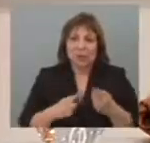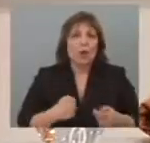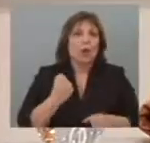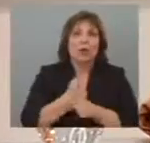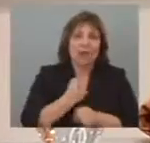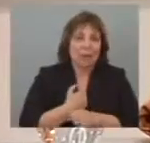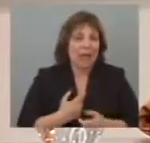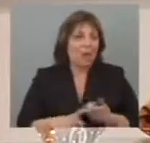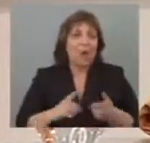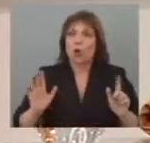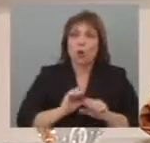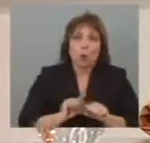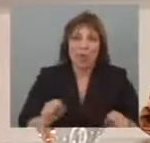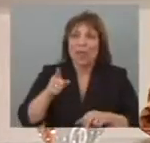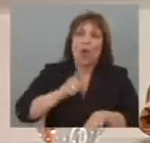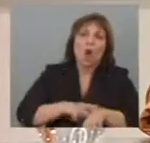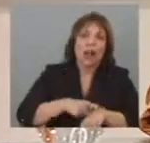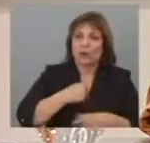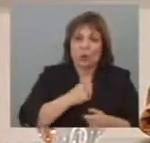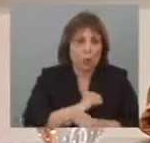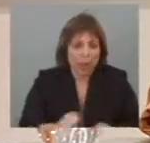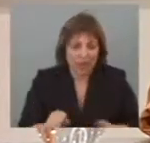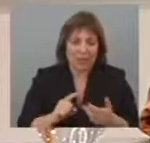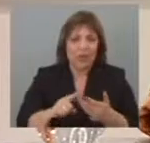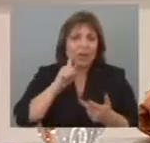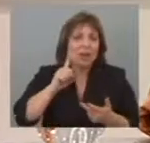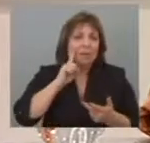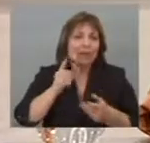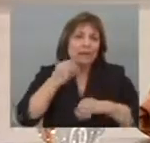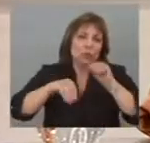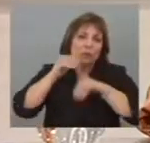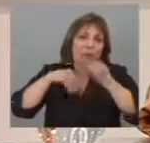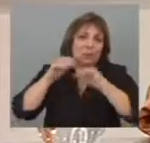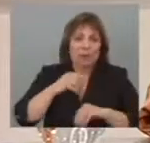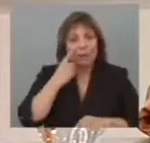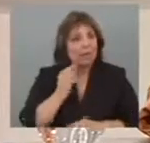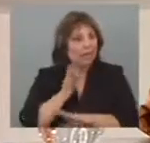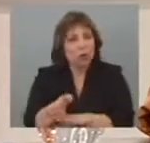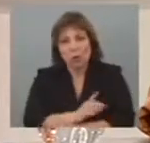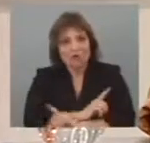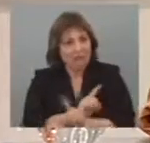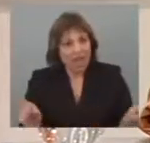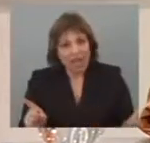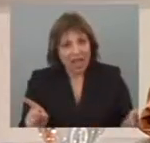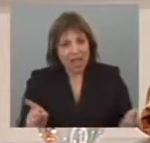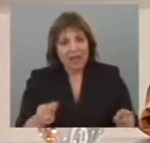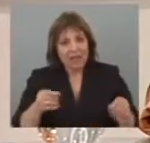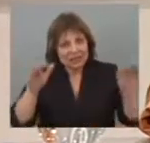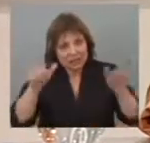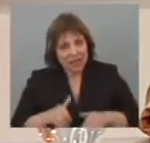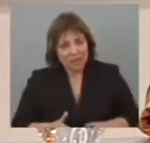Porque trabajo, porque no puedo, porque ese horario no me sirve, porque miles de excusas, pero los padres no van cuando son